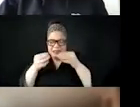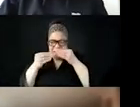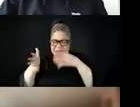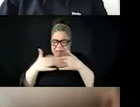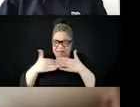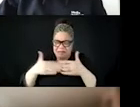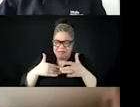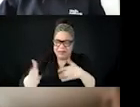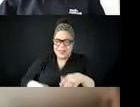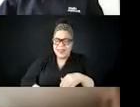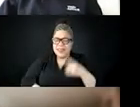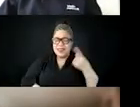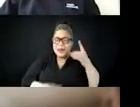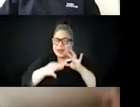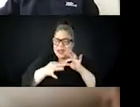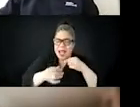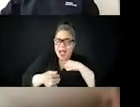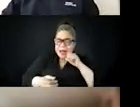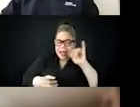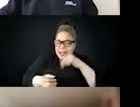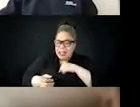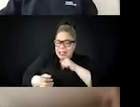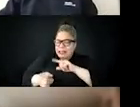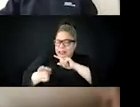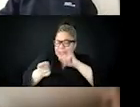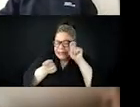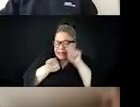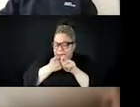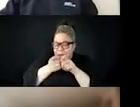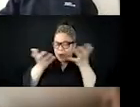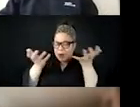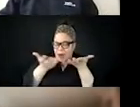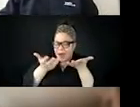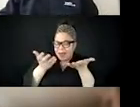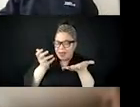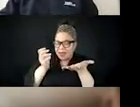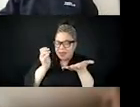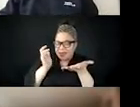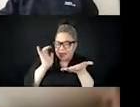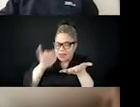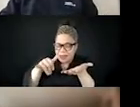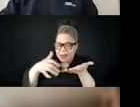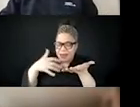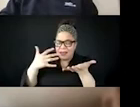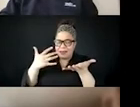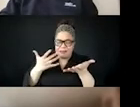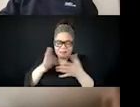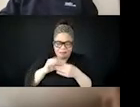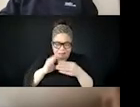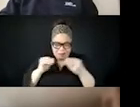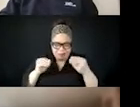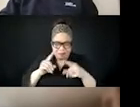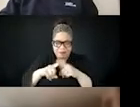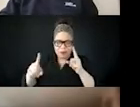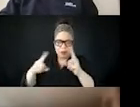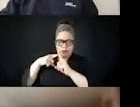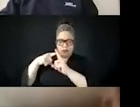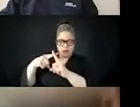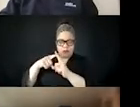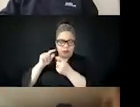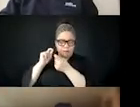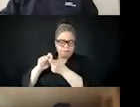exactamente lo que espero pero esta tiene en el blanco cierta cierta rosa